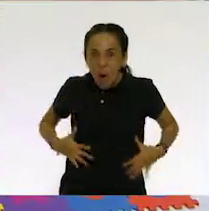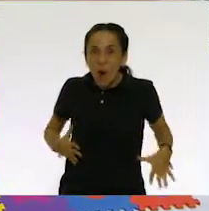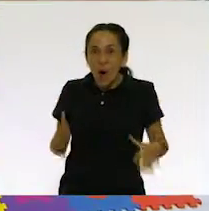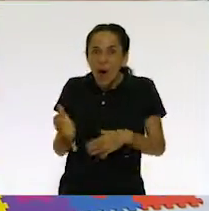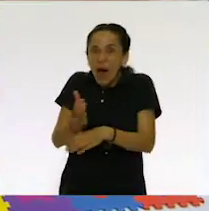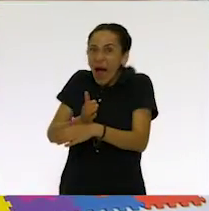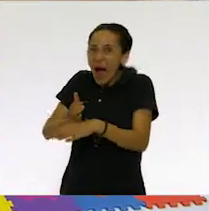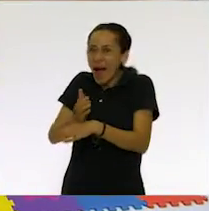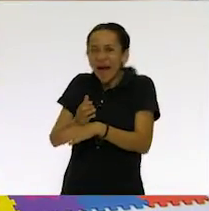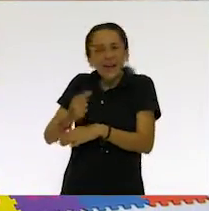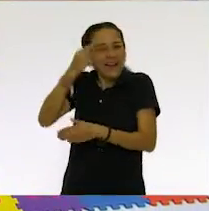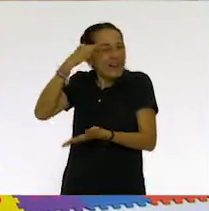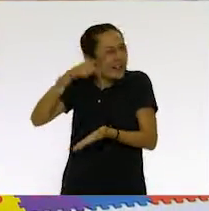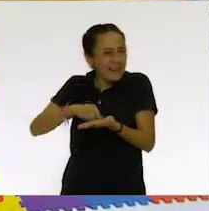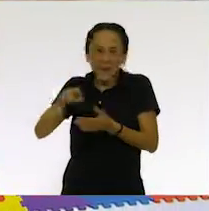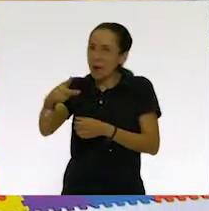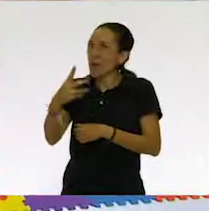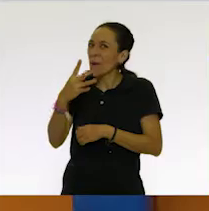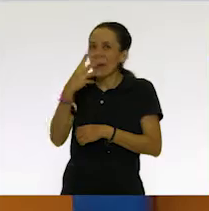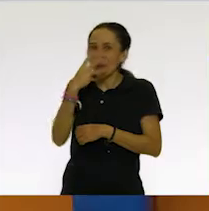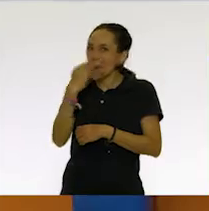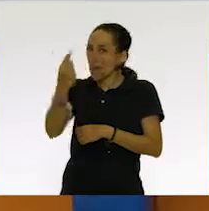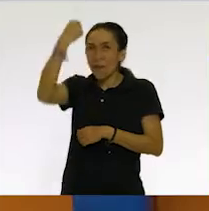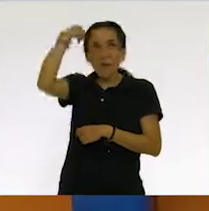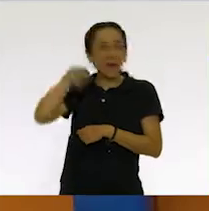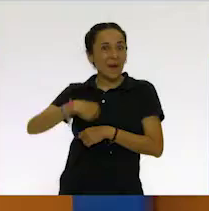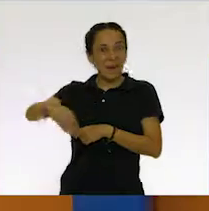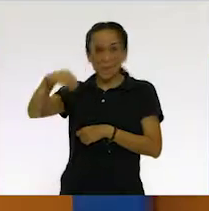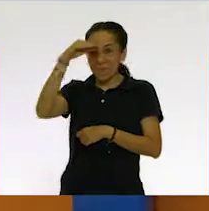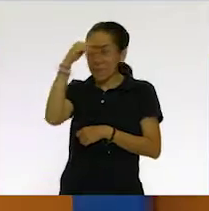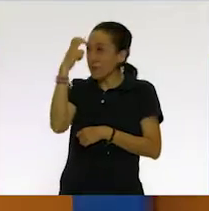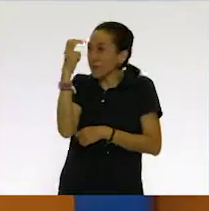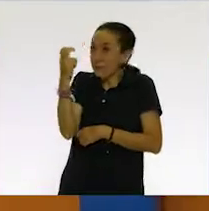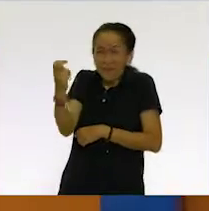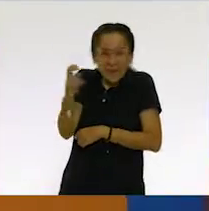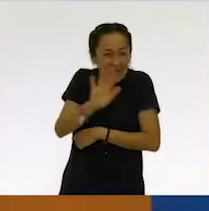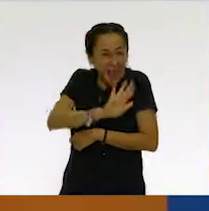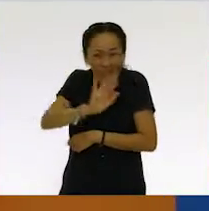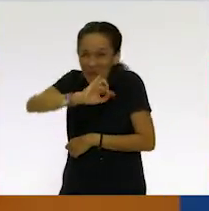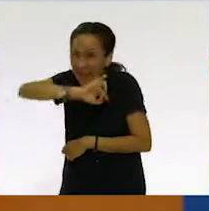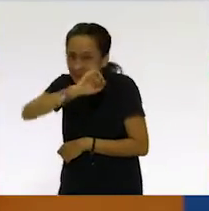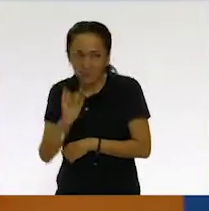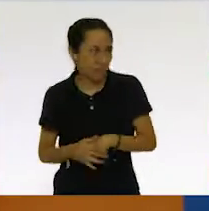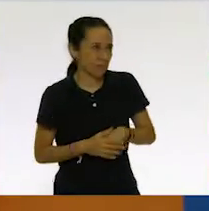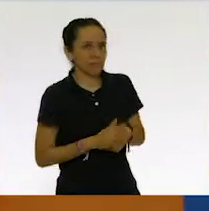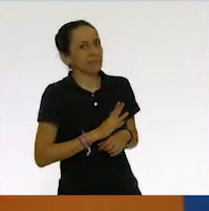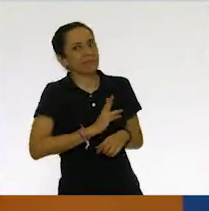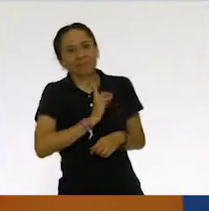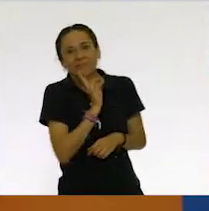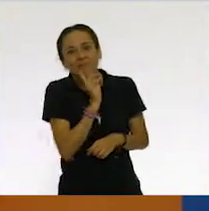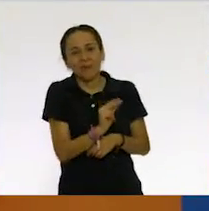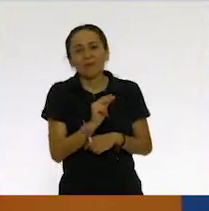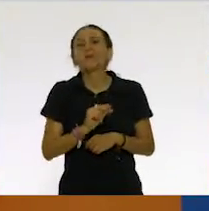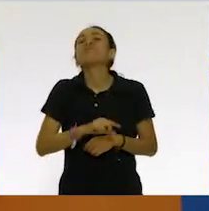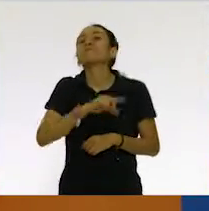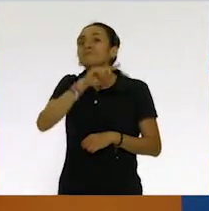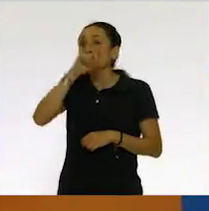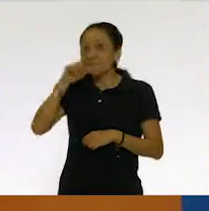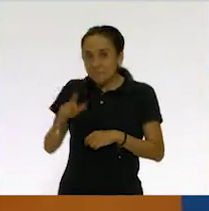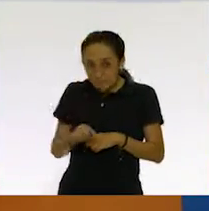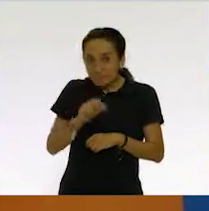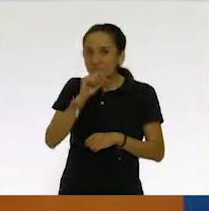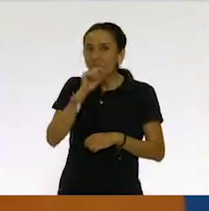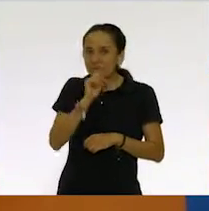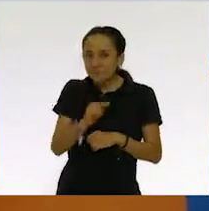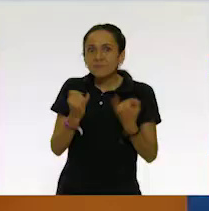No. Sí, es cierto. Ahora, el lobo, recuerden que se resguardaba en la cueva junto con la pequeña criatura, pensando,